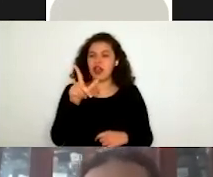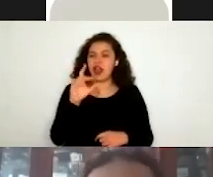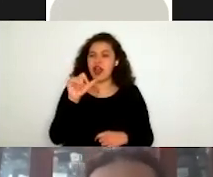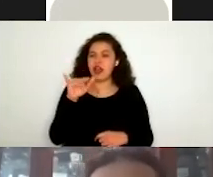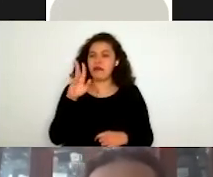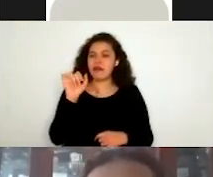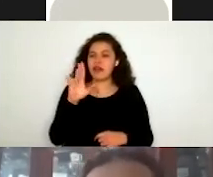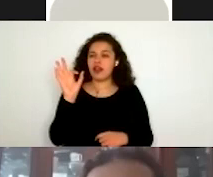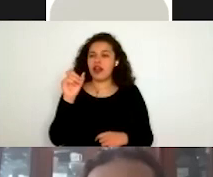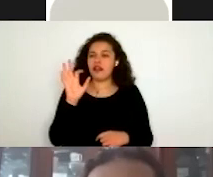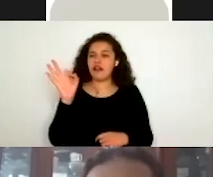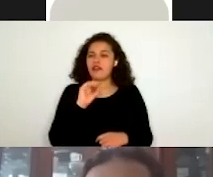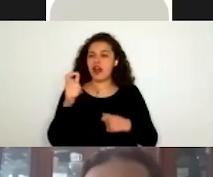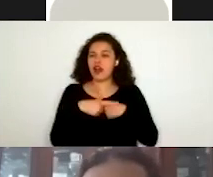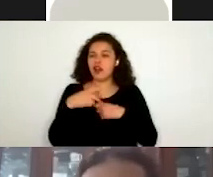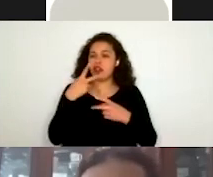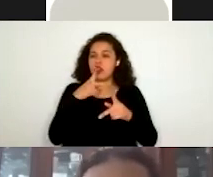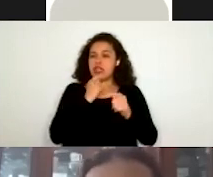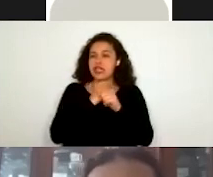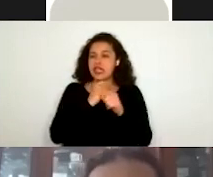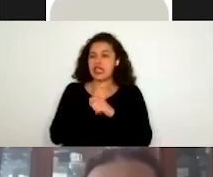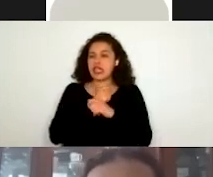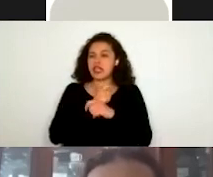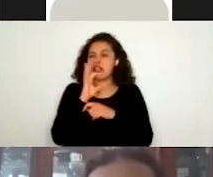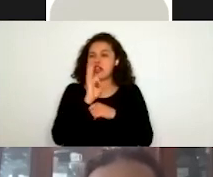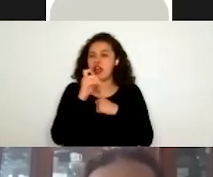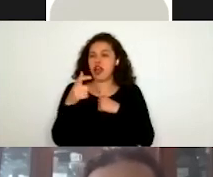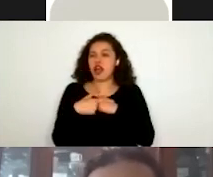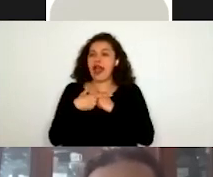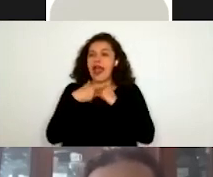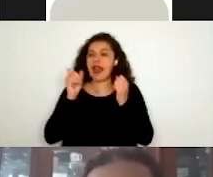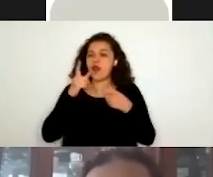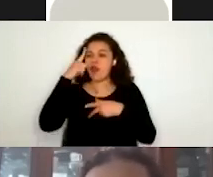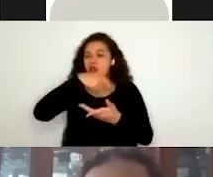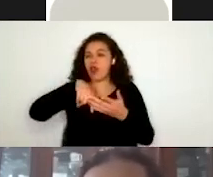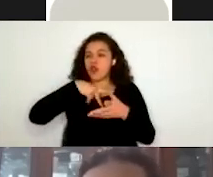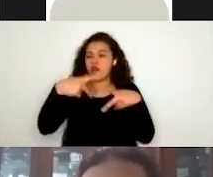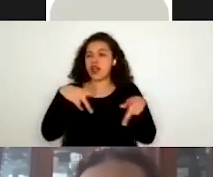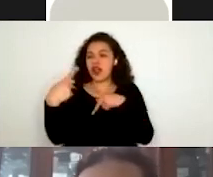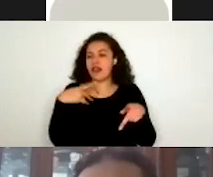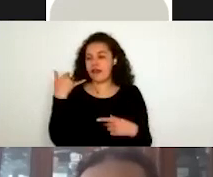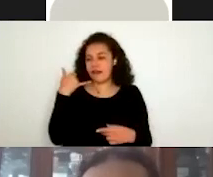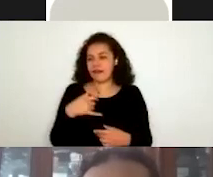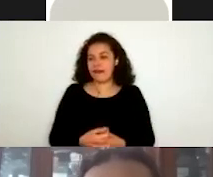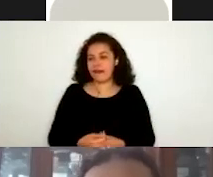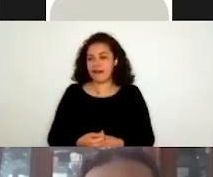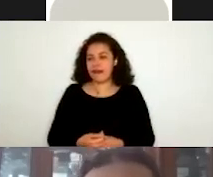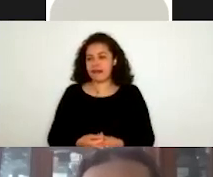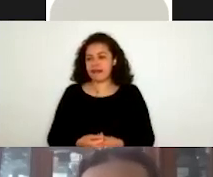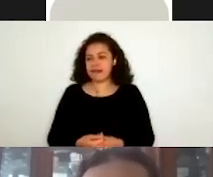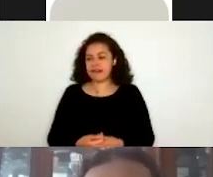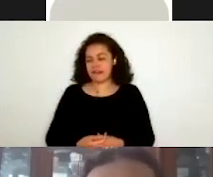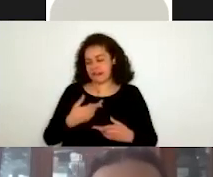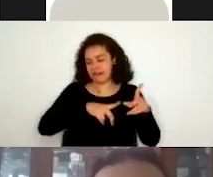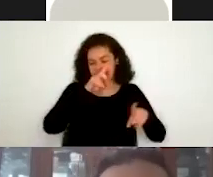Telcel, de algún establecimiento donde vendan celulares. Esto es indistinto dependiendo del establecimiento